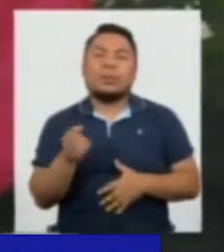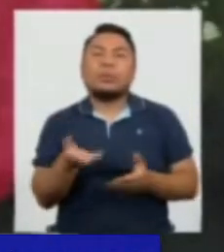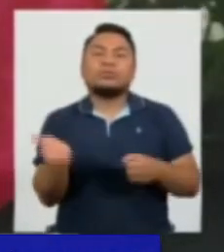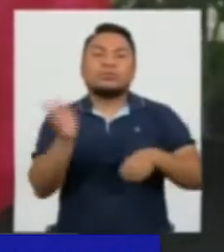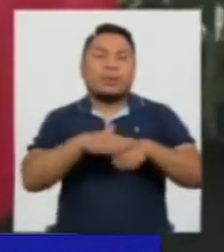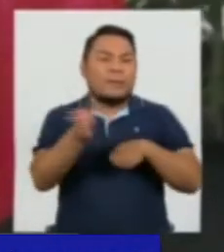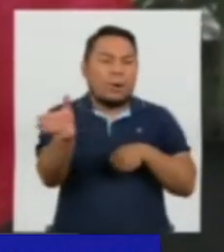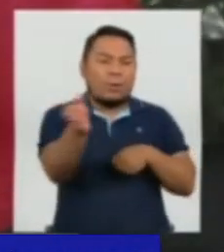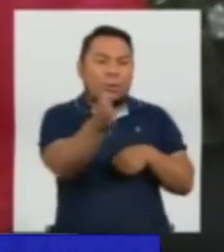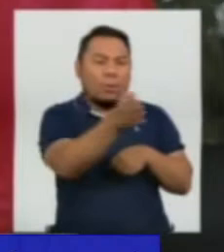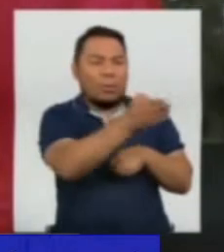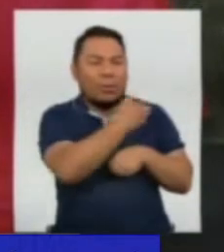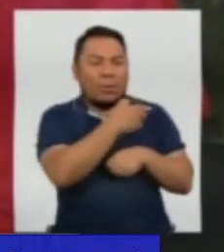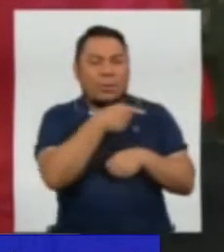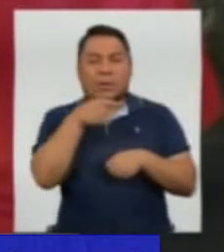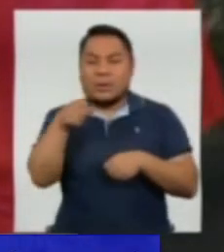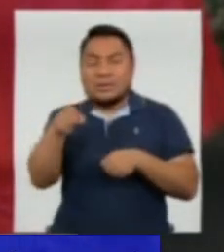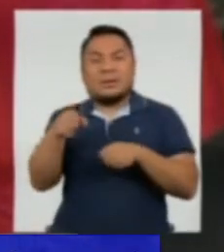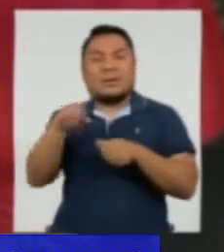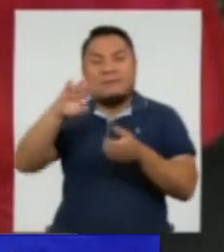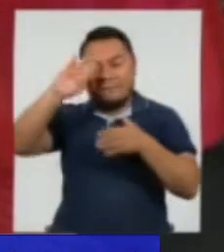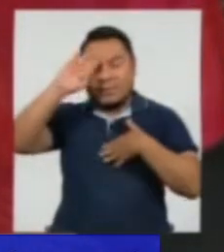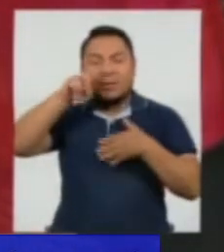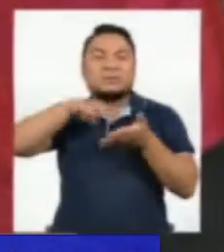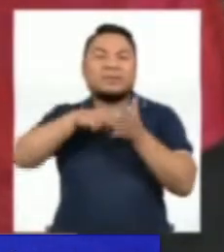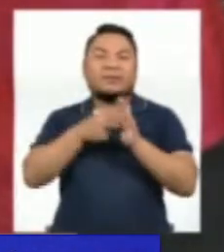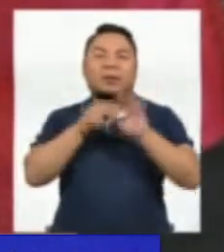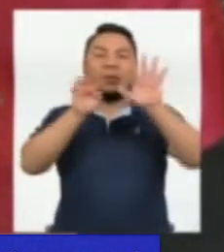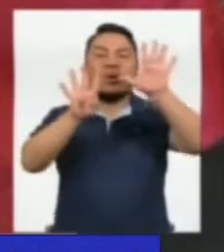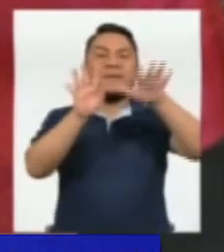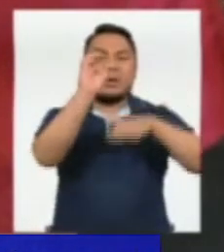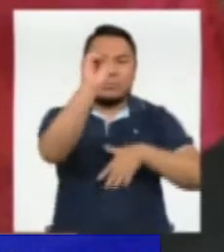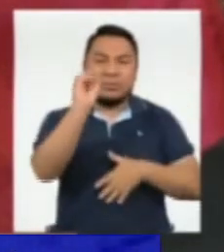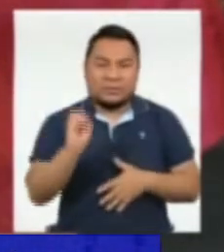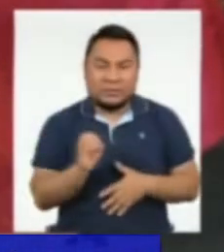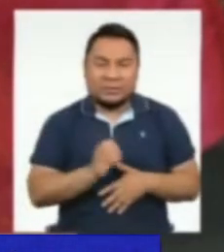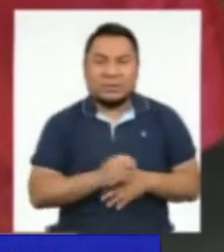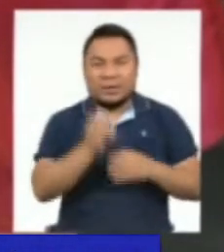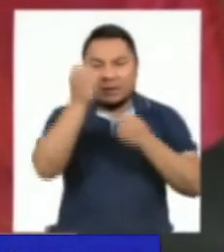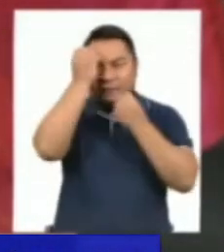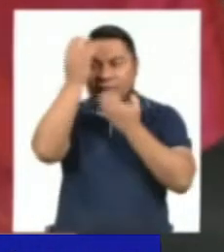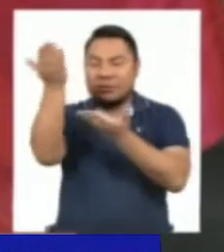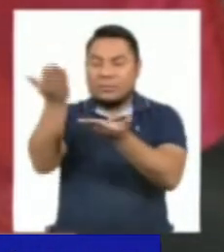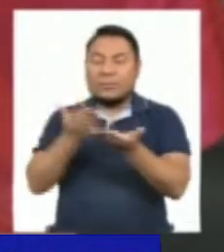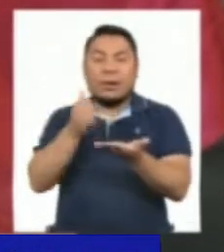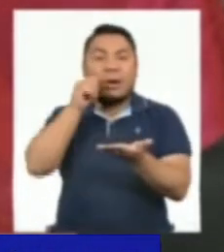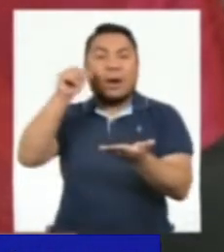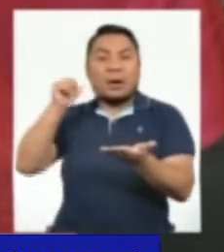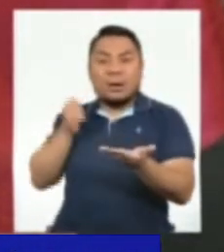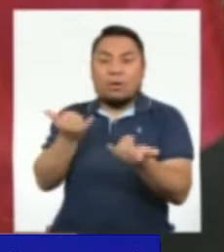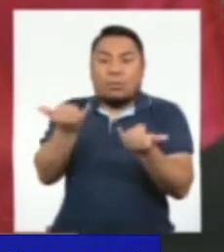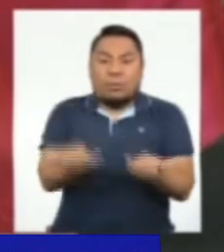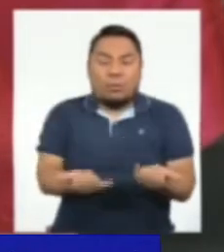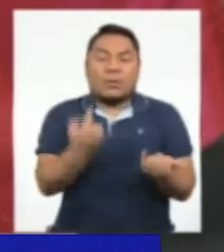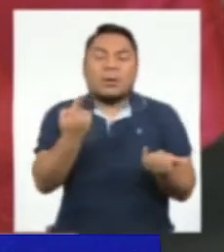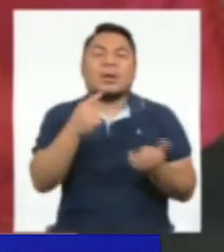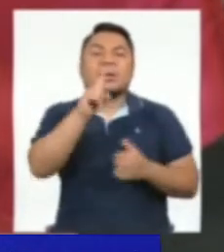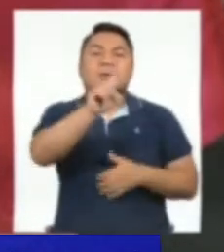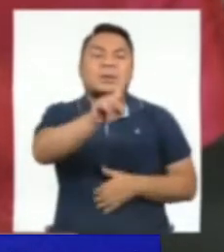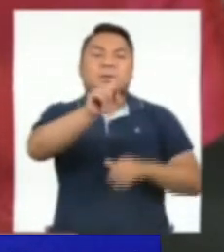total de pruebas realizadas respecto a la información del día de ayer hay